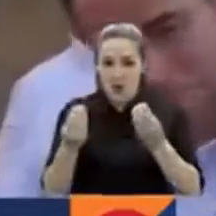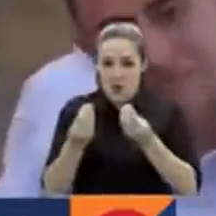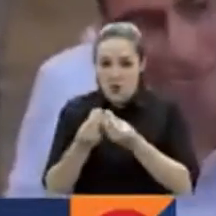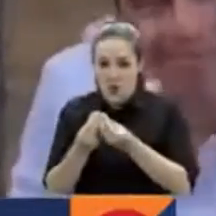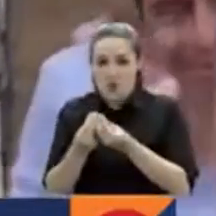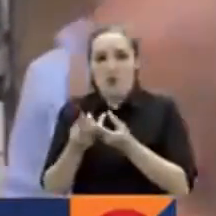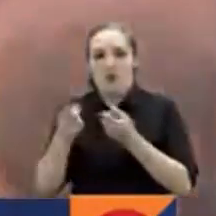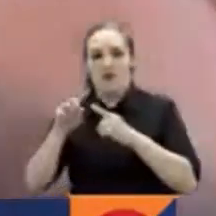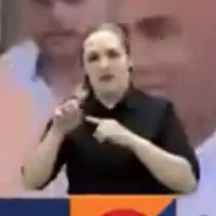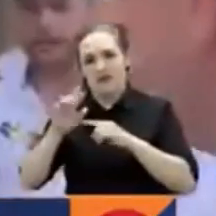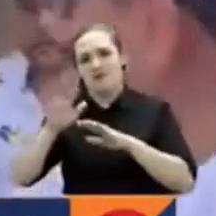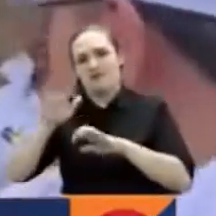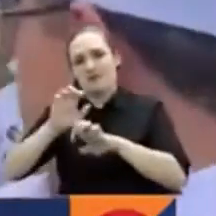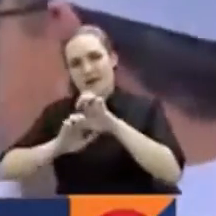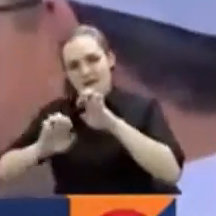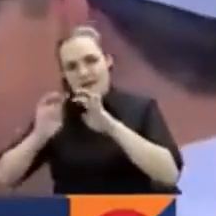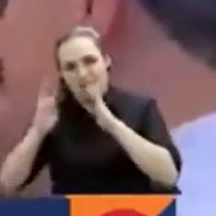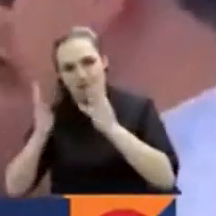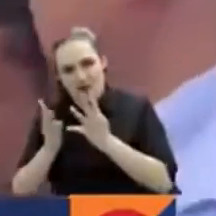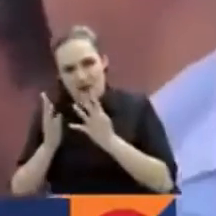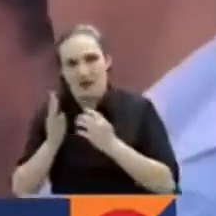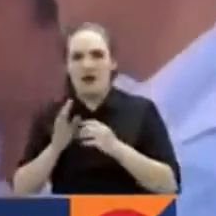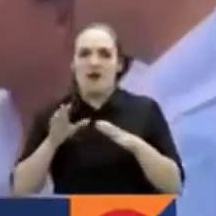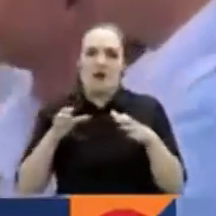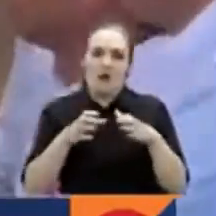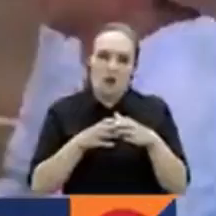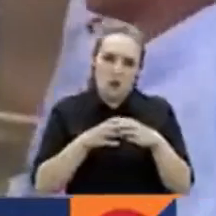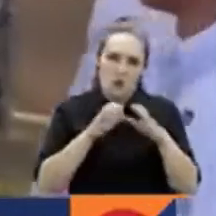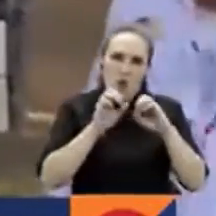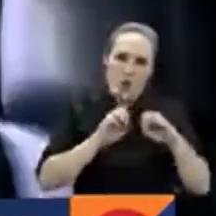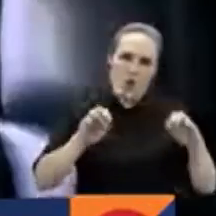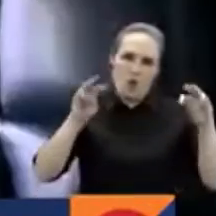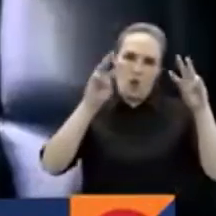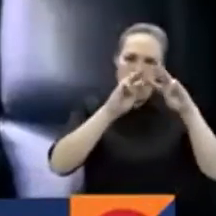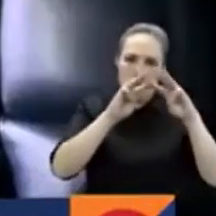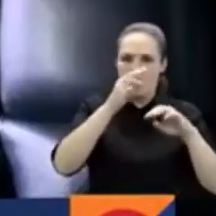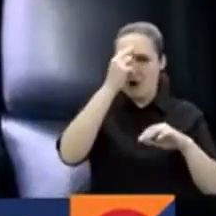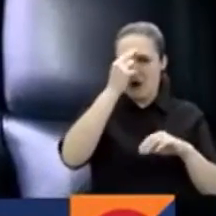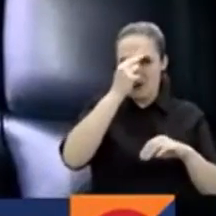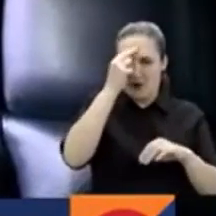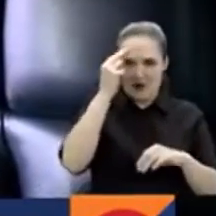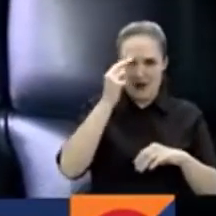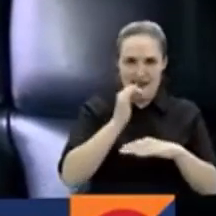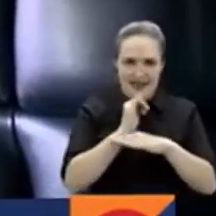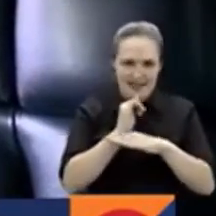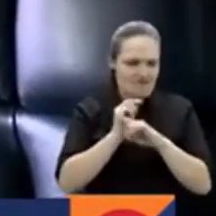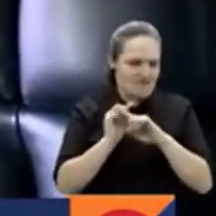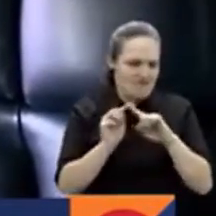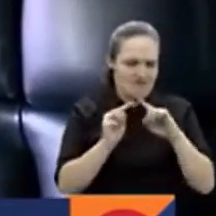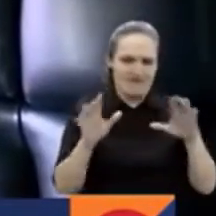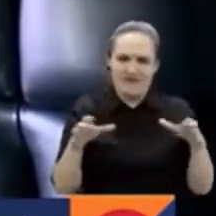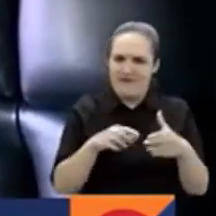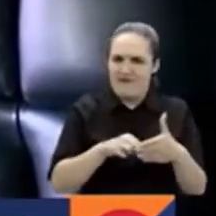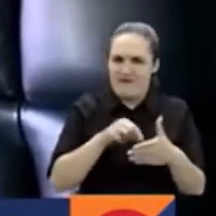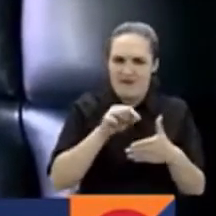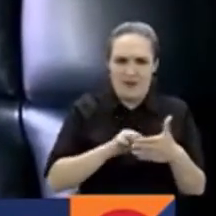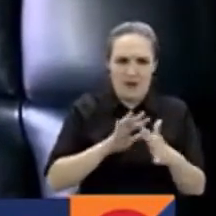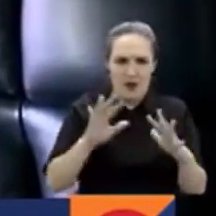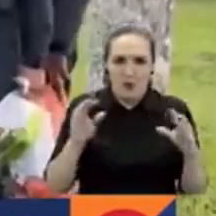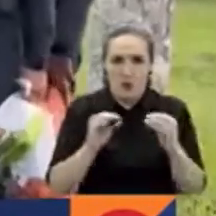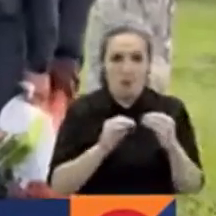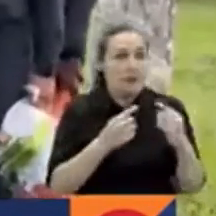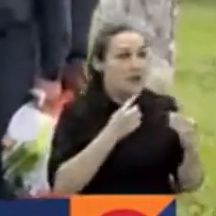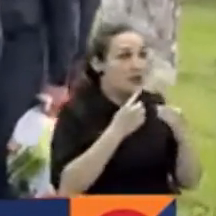Unidas, Defensoría del Pueblo e Iglesia Católica firmaron una declaración conjunta. Reiteró que la solicitud del presidente de la República para sentarse